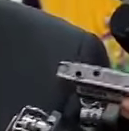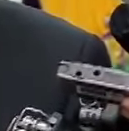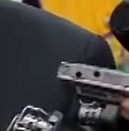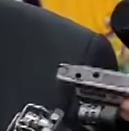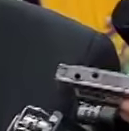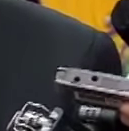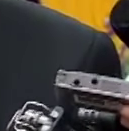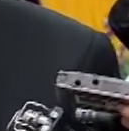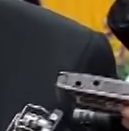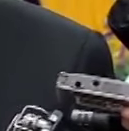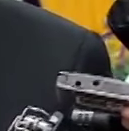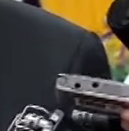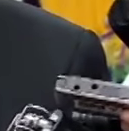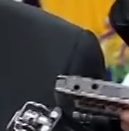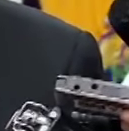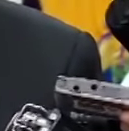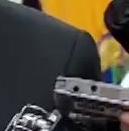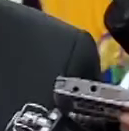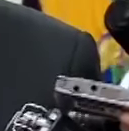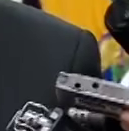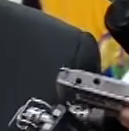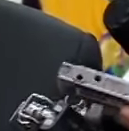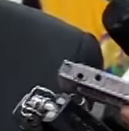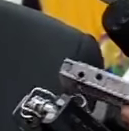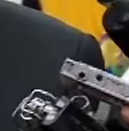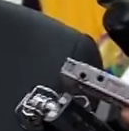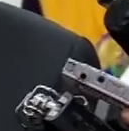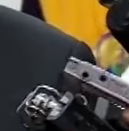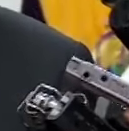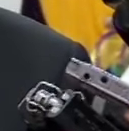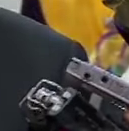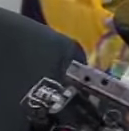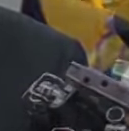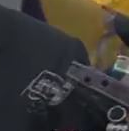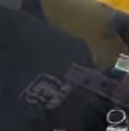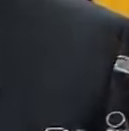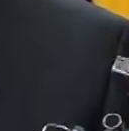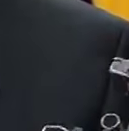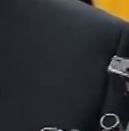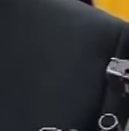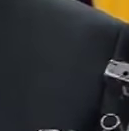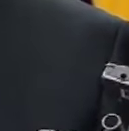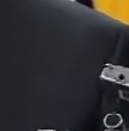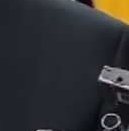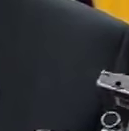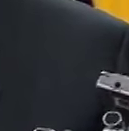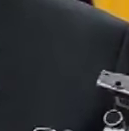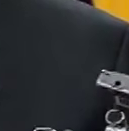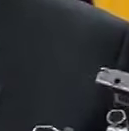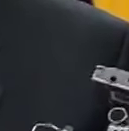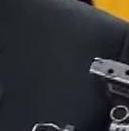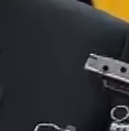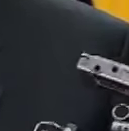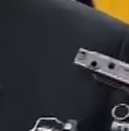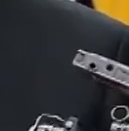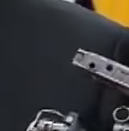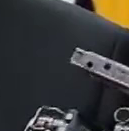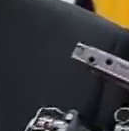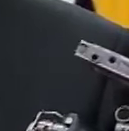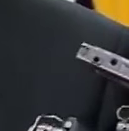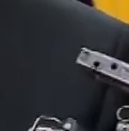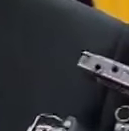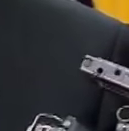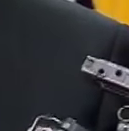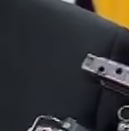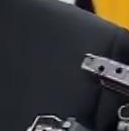miembro de las Fuerzas Armadas y no ser sancionado como corresponde. Mucho peor, una persona que